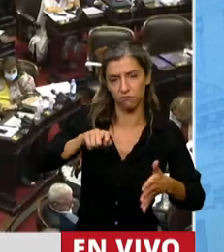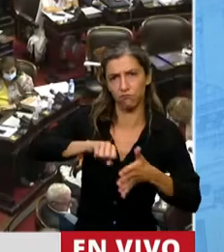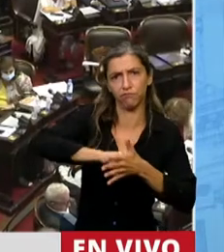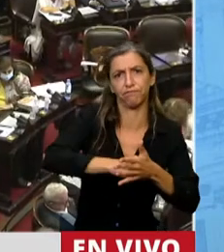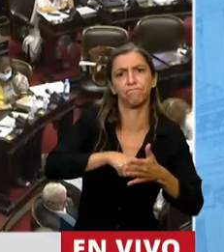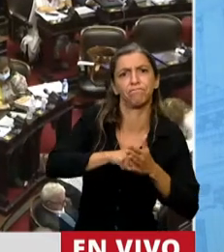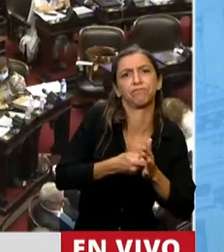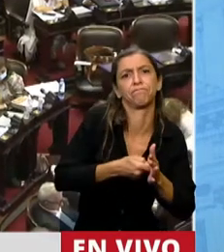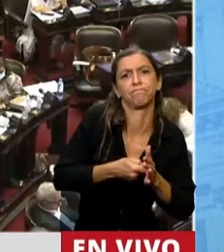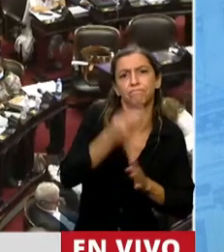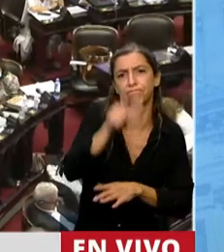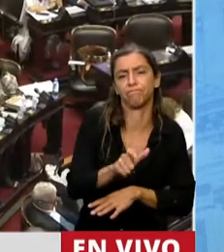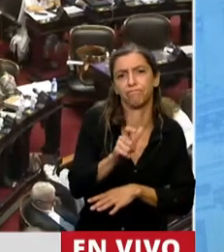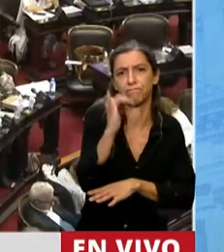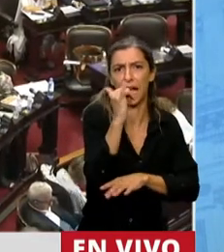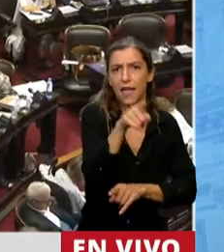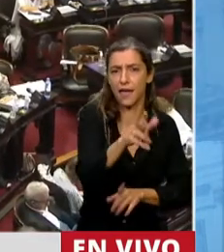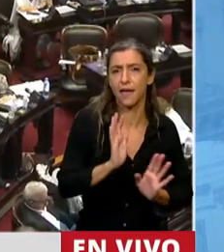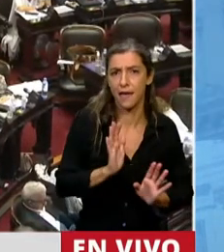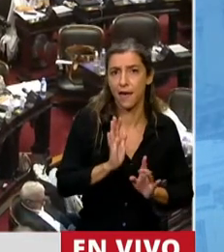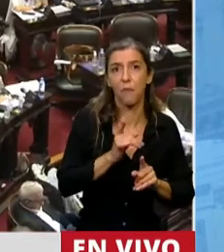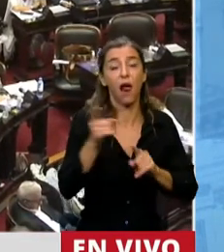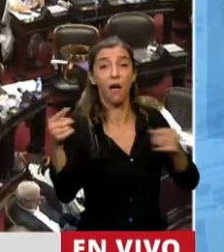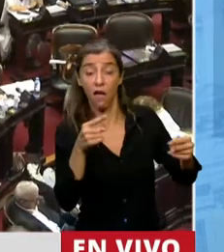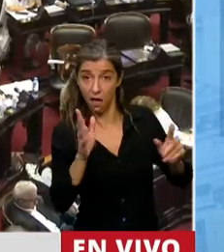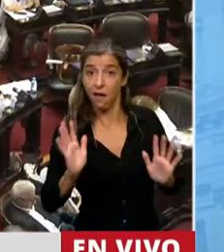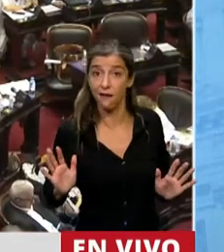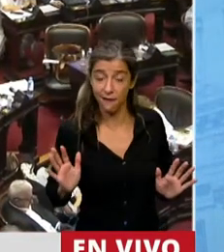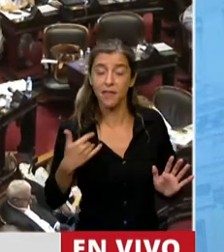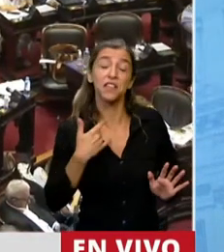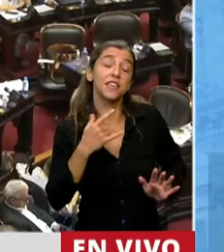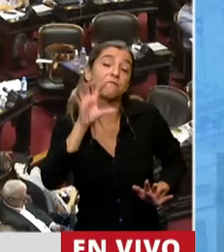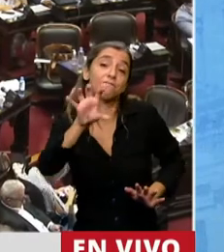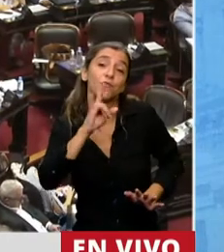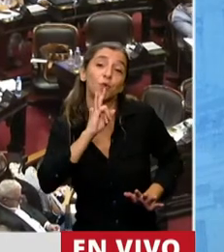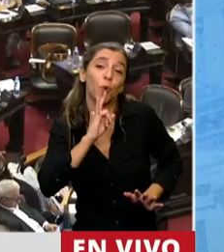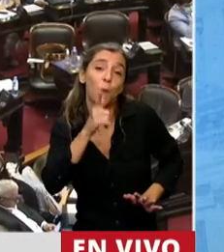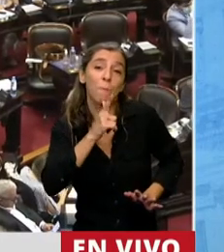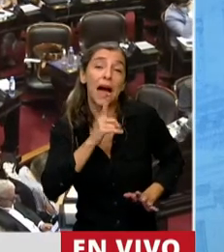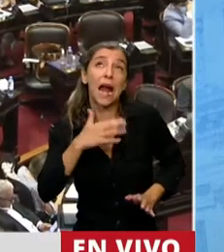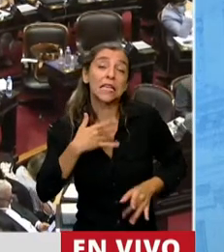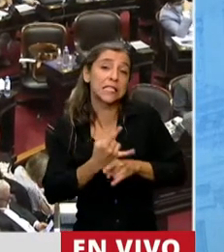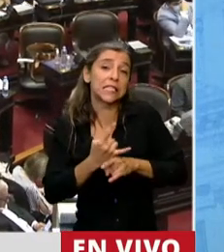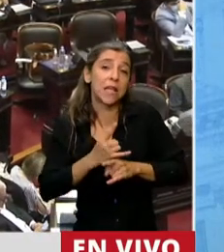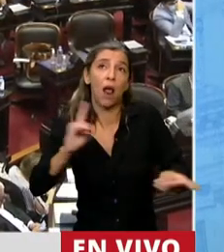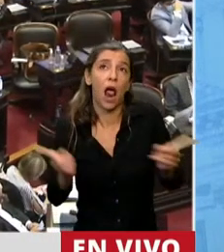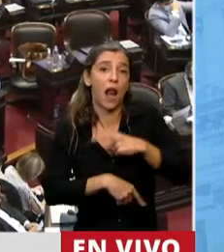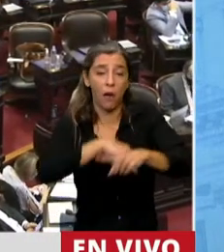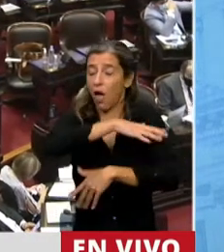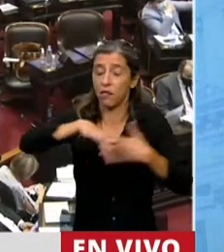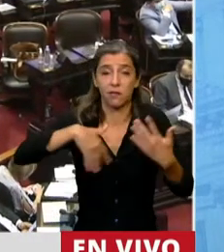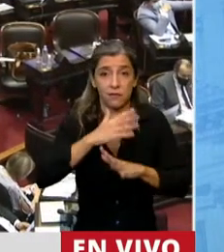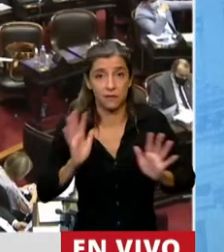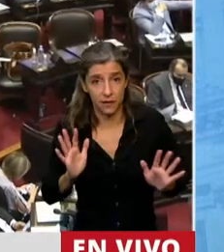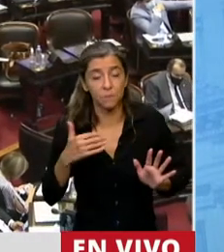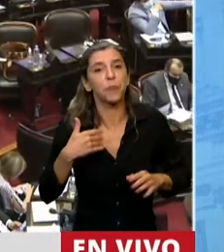de Pedicone y como en Tucumán, obviamente, aparentemente se vive en el mundo al revés, lo que está por ocurrir con la Comisión de Juicio Político